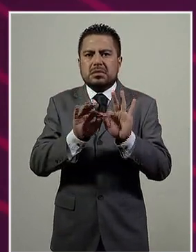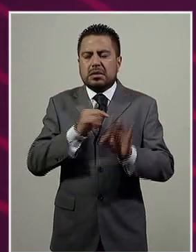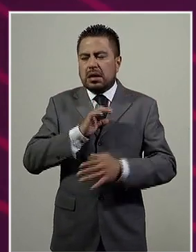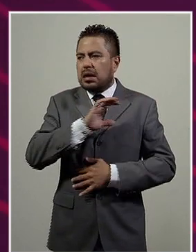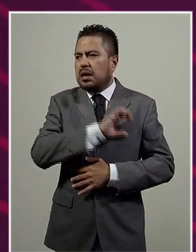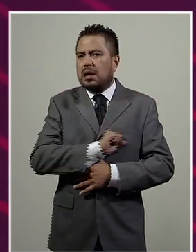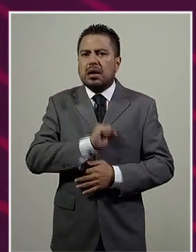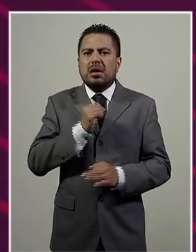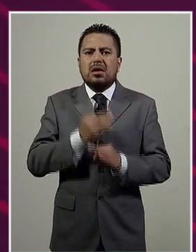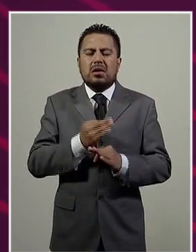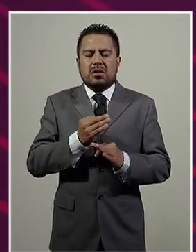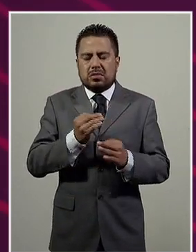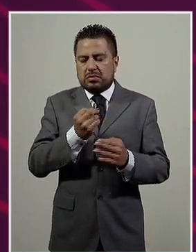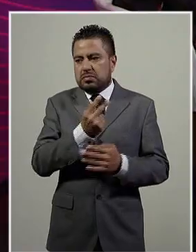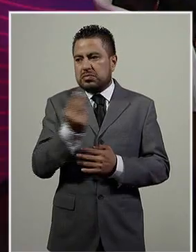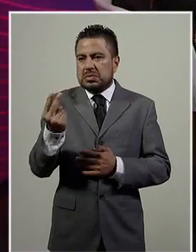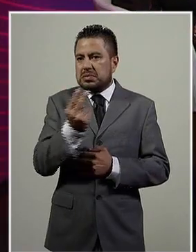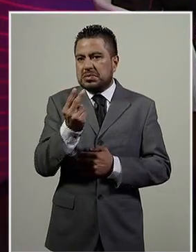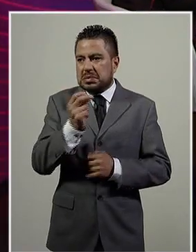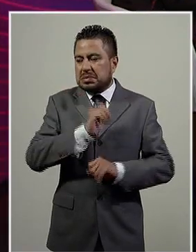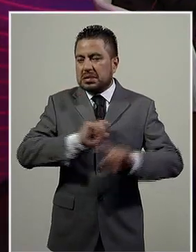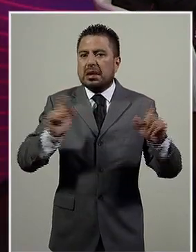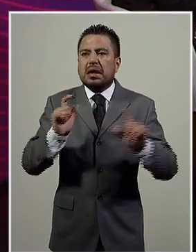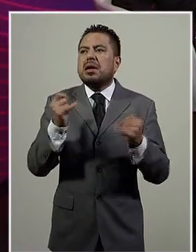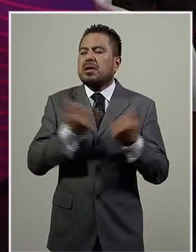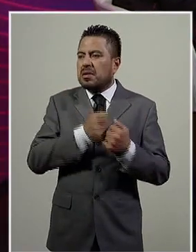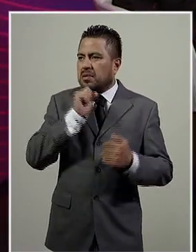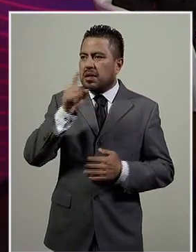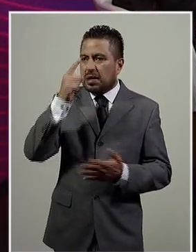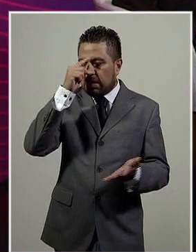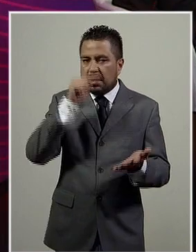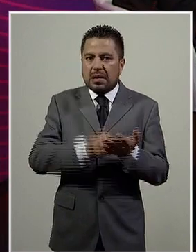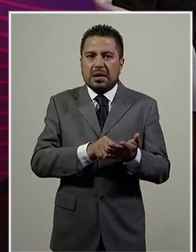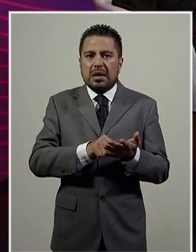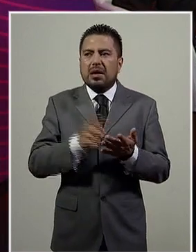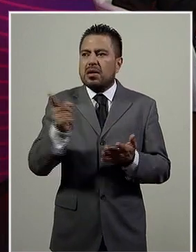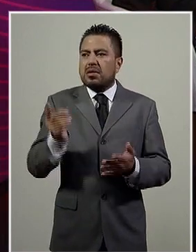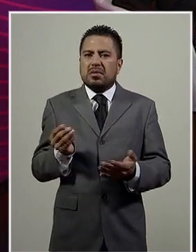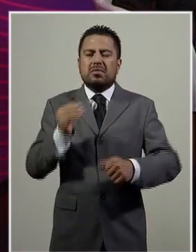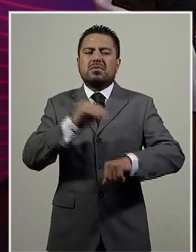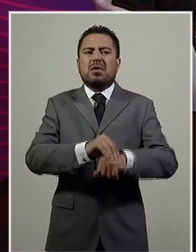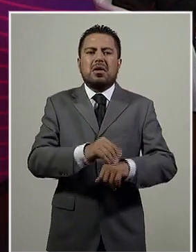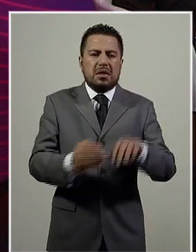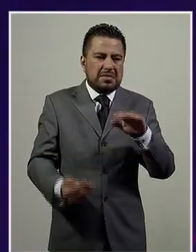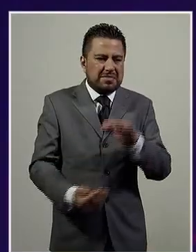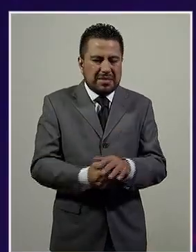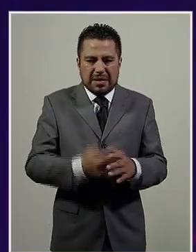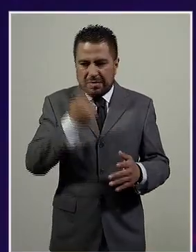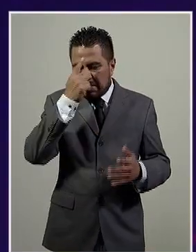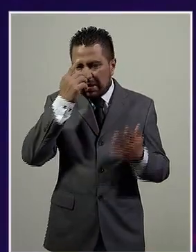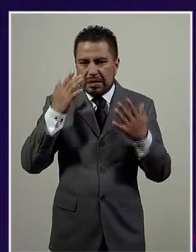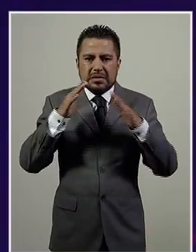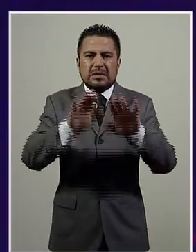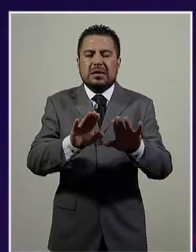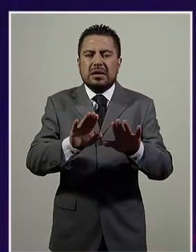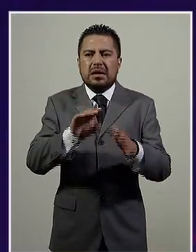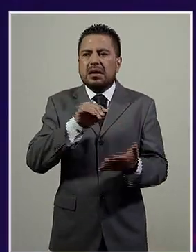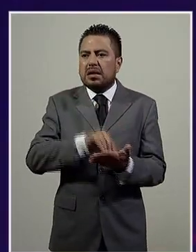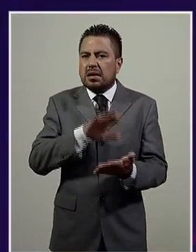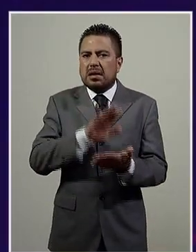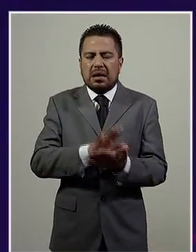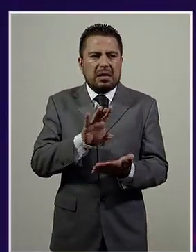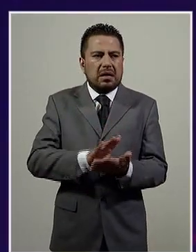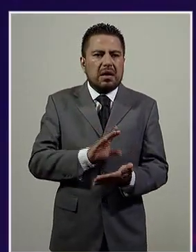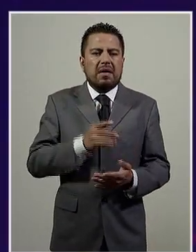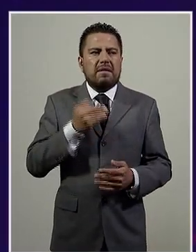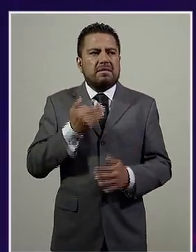encantado mucho aprender de ustedes dos hoy. Gracias, igual. Y creo que pones sobre la mesa, ya para cerrar, una agenda